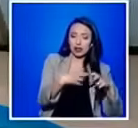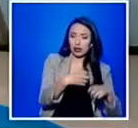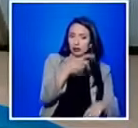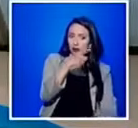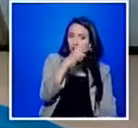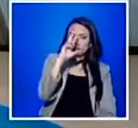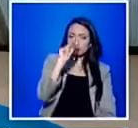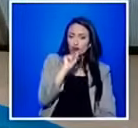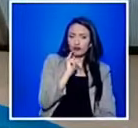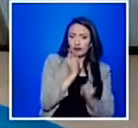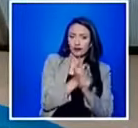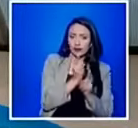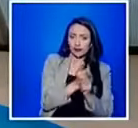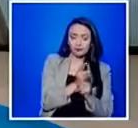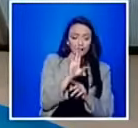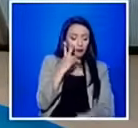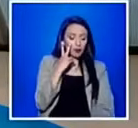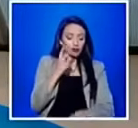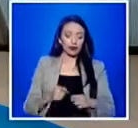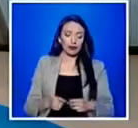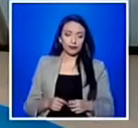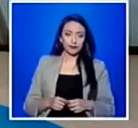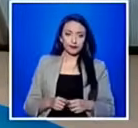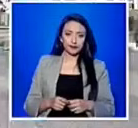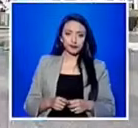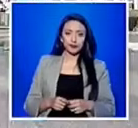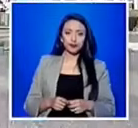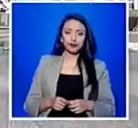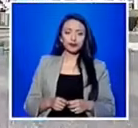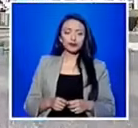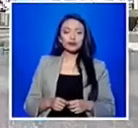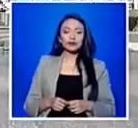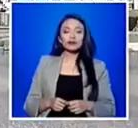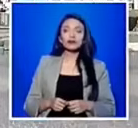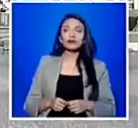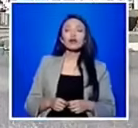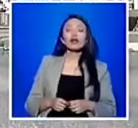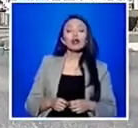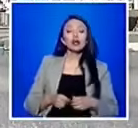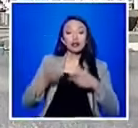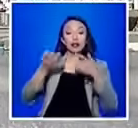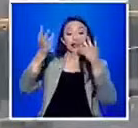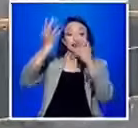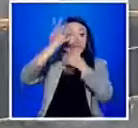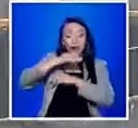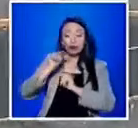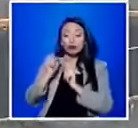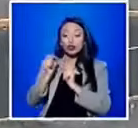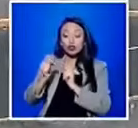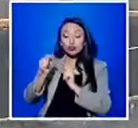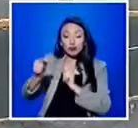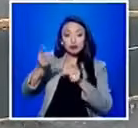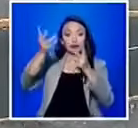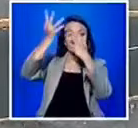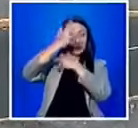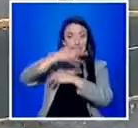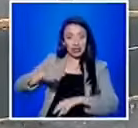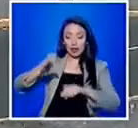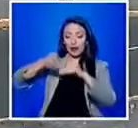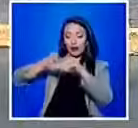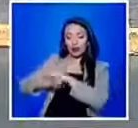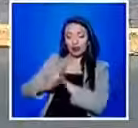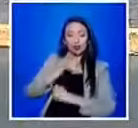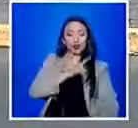qué ocurre. Alex Pila con los detalles. A semanas que concluye el proceso de asignación de cupos para el